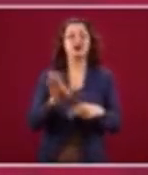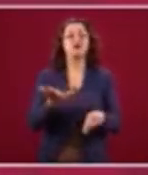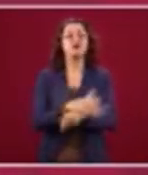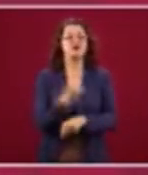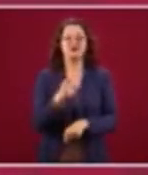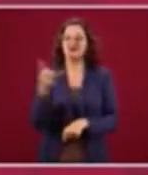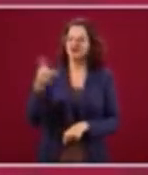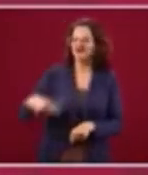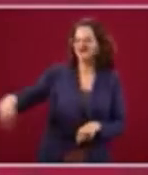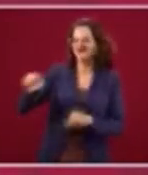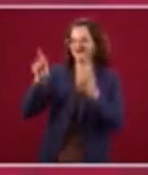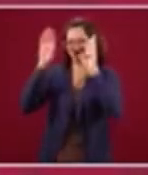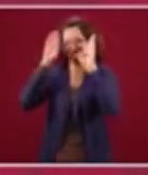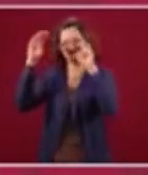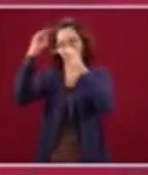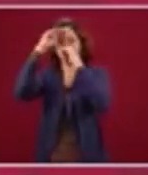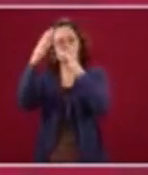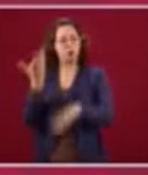molestísimos,